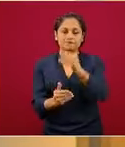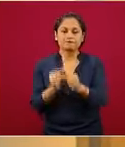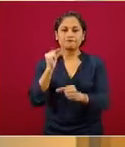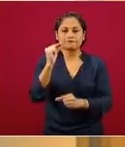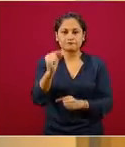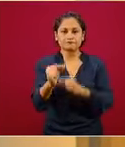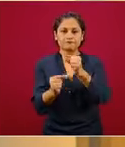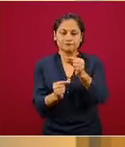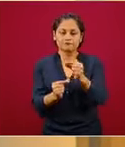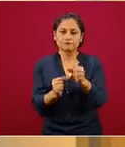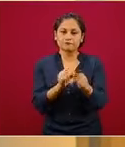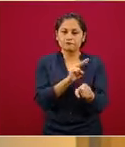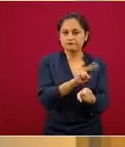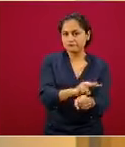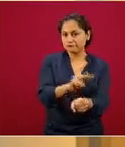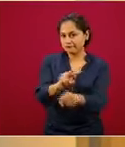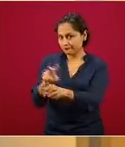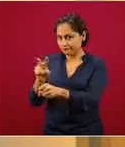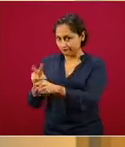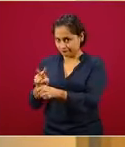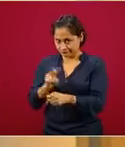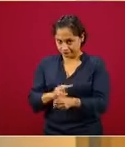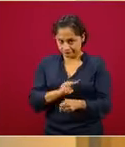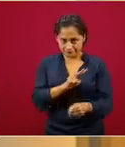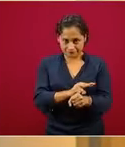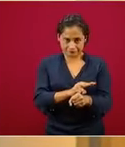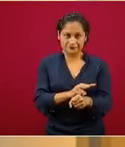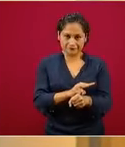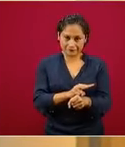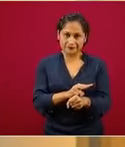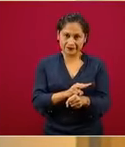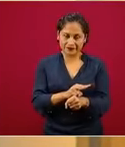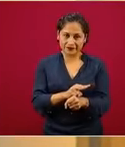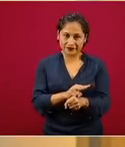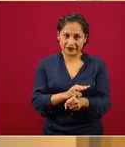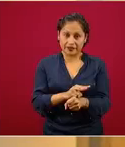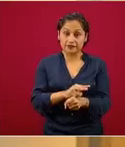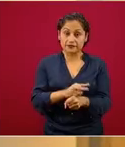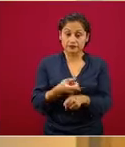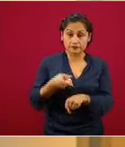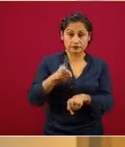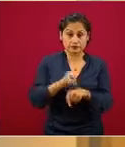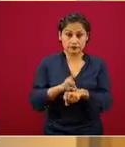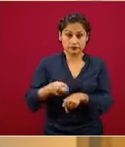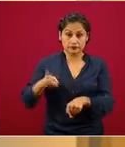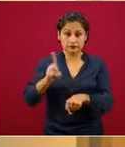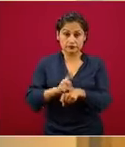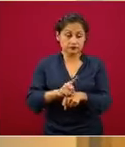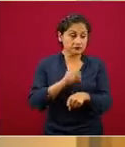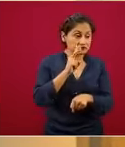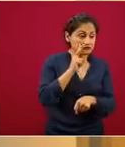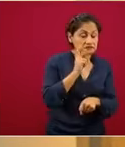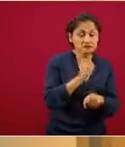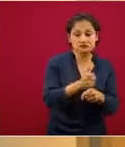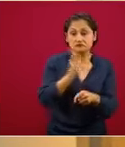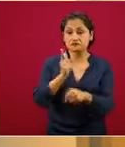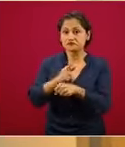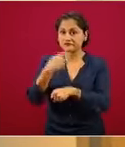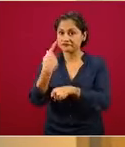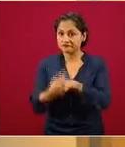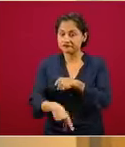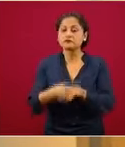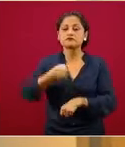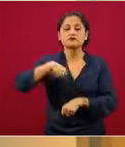monitoreo continuo. La evaluación del riesgo la hacemos diariamente, la actualizamos diariamente con estos nuevos